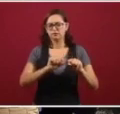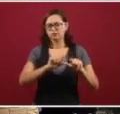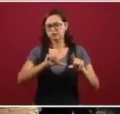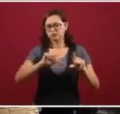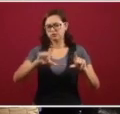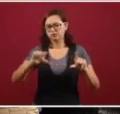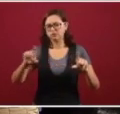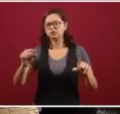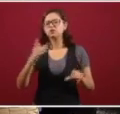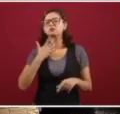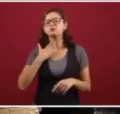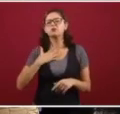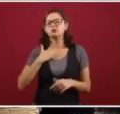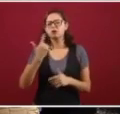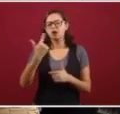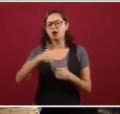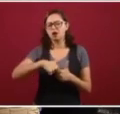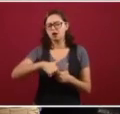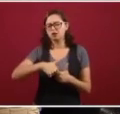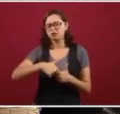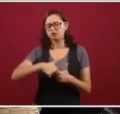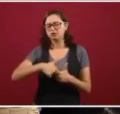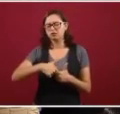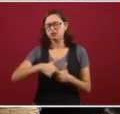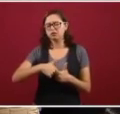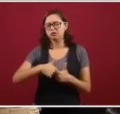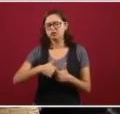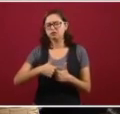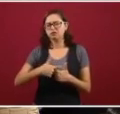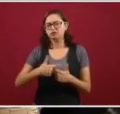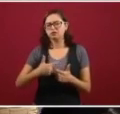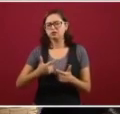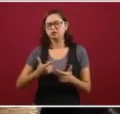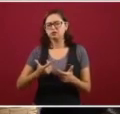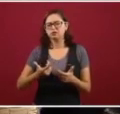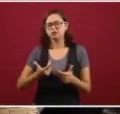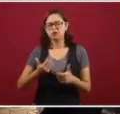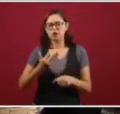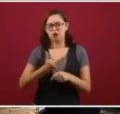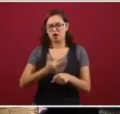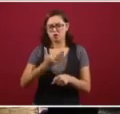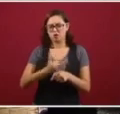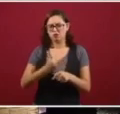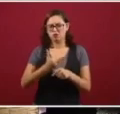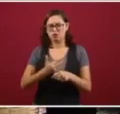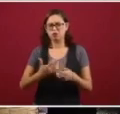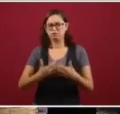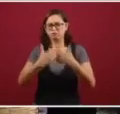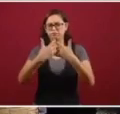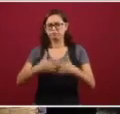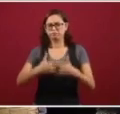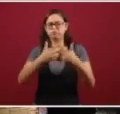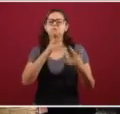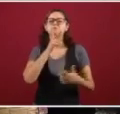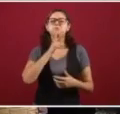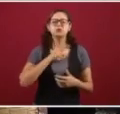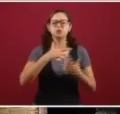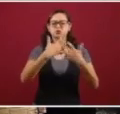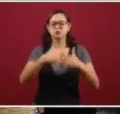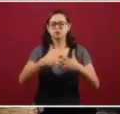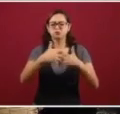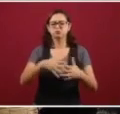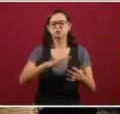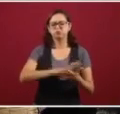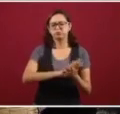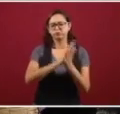gasolina, básicamente de cuánto se está procesando de petróleo